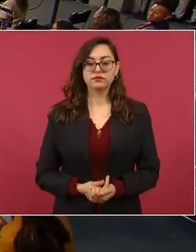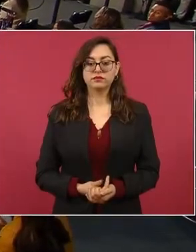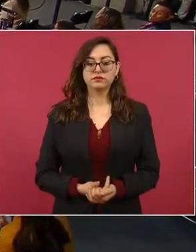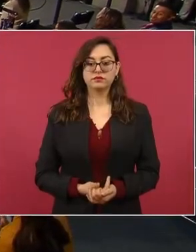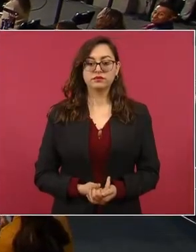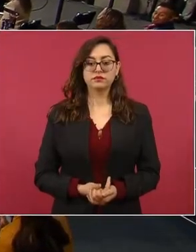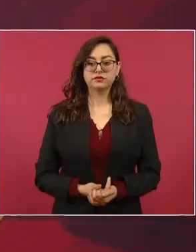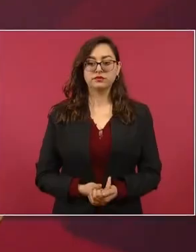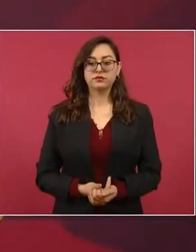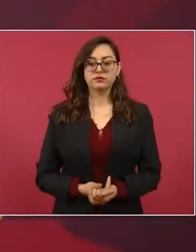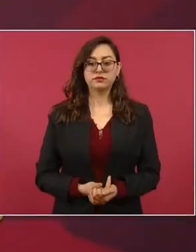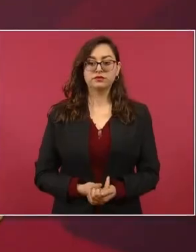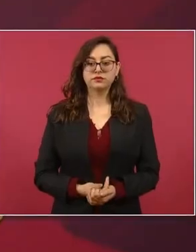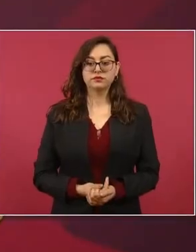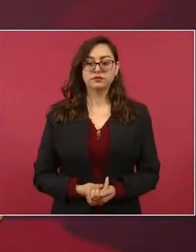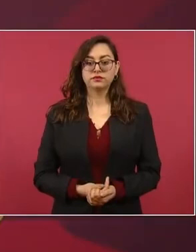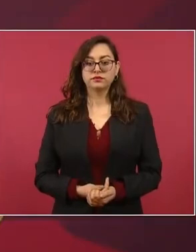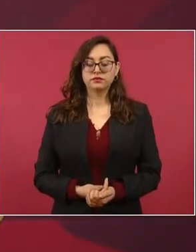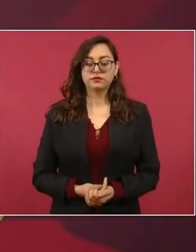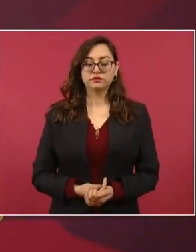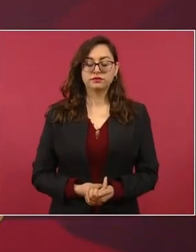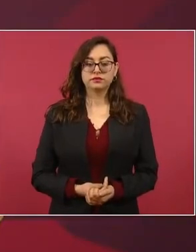pues están